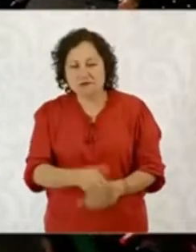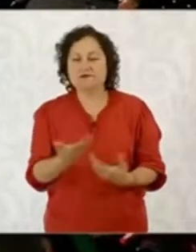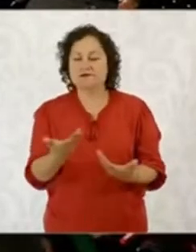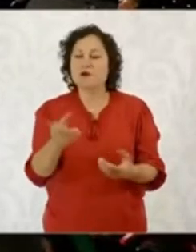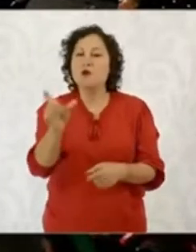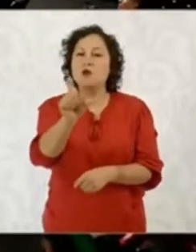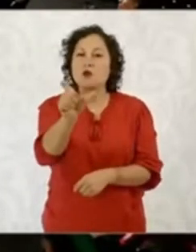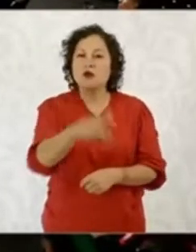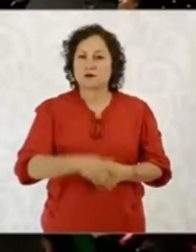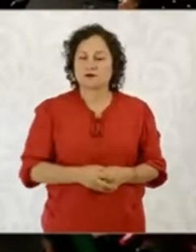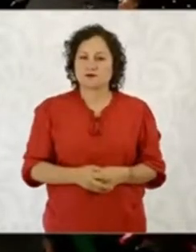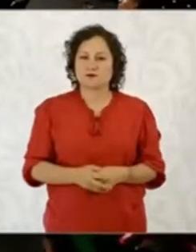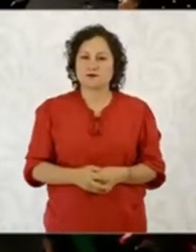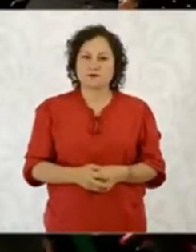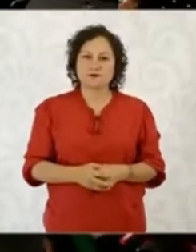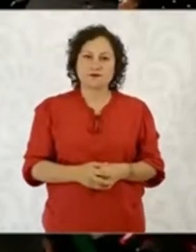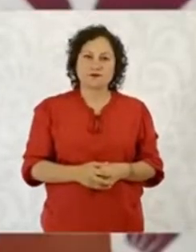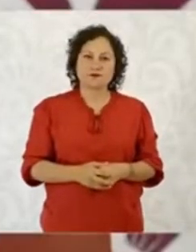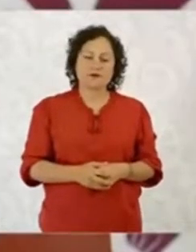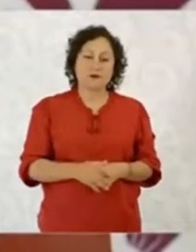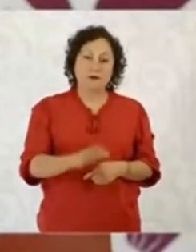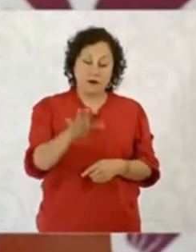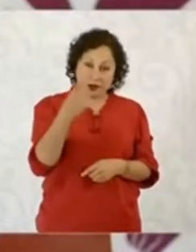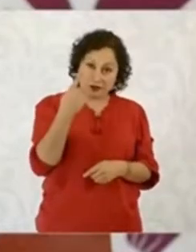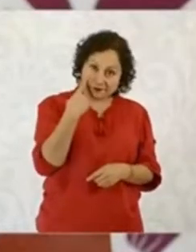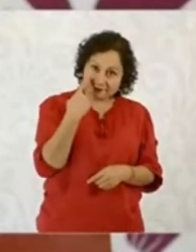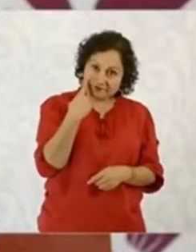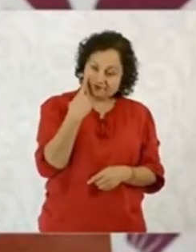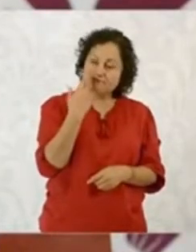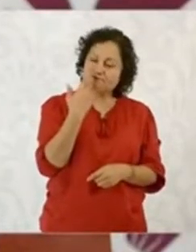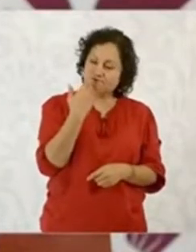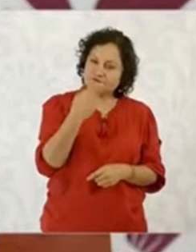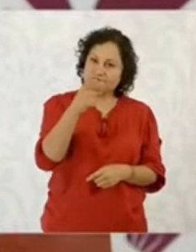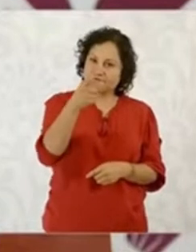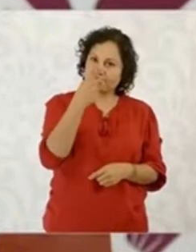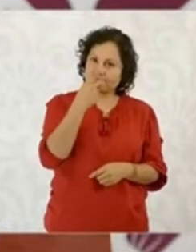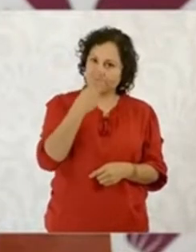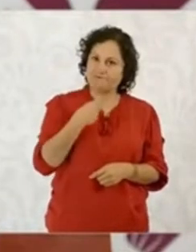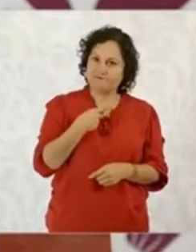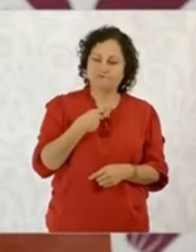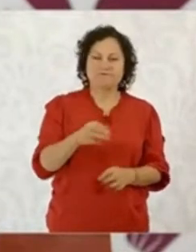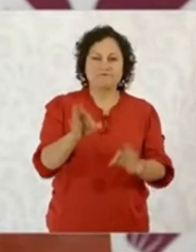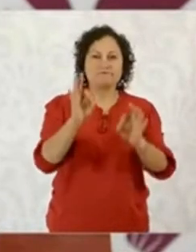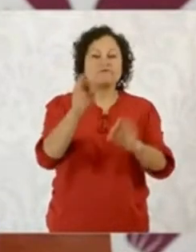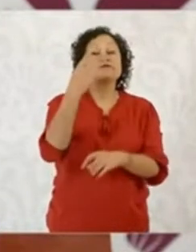comentas. En efecto, ayer se abrió